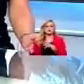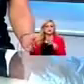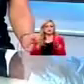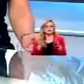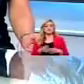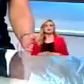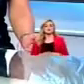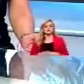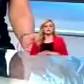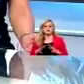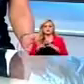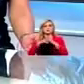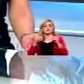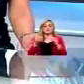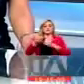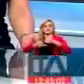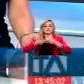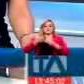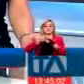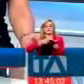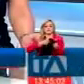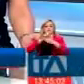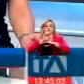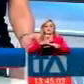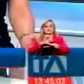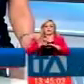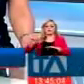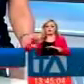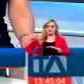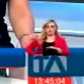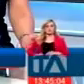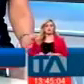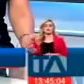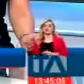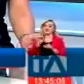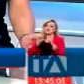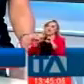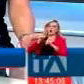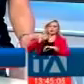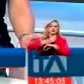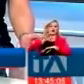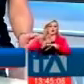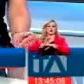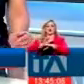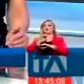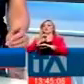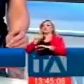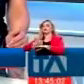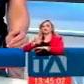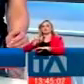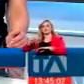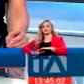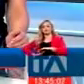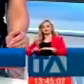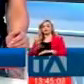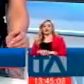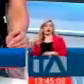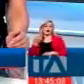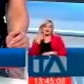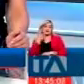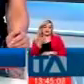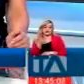¿Se vislumbra una solución a las exportaciones de camarón ecuatoriano a China tras los diálogos y la ratificación de China de haber encontrado rastros de